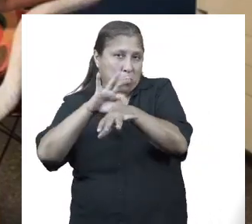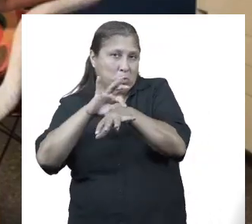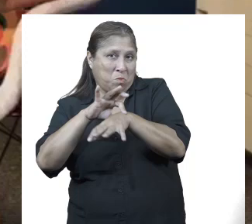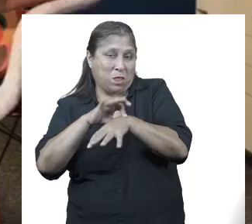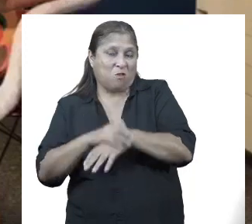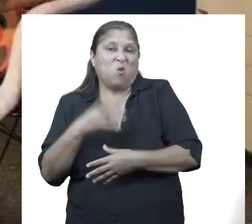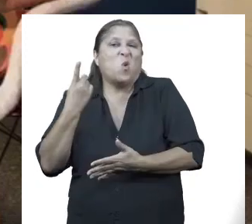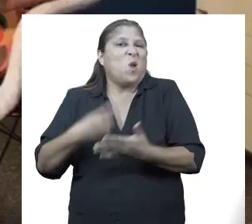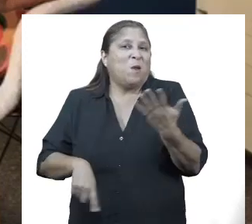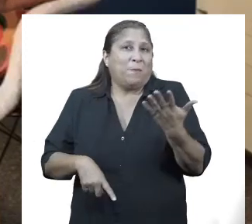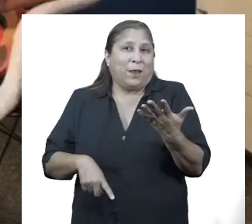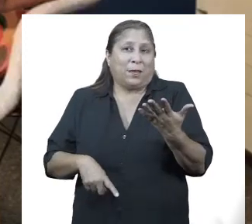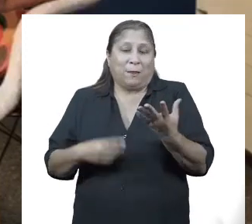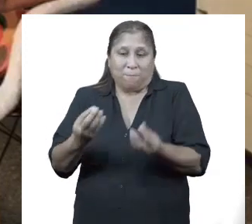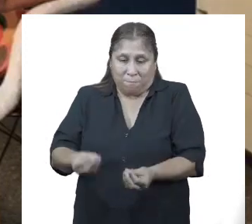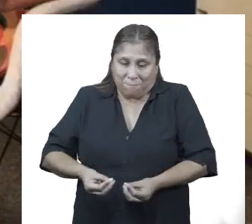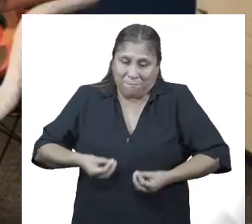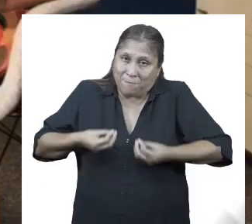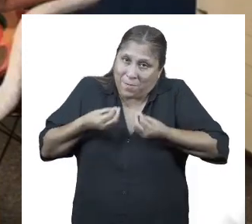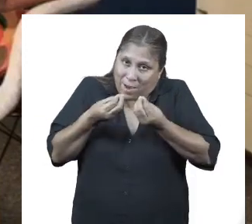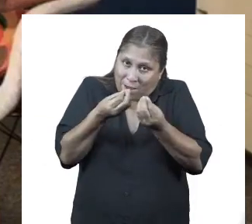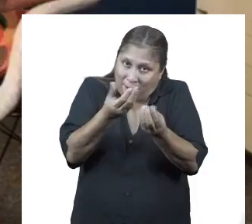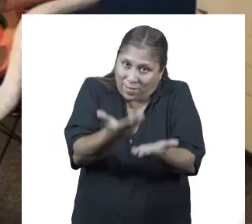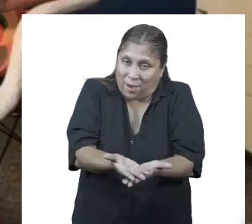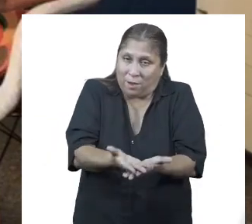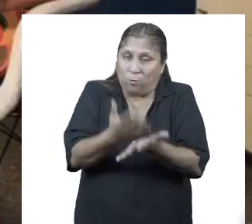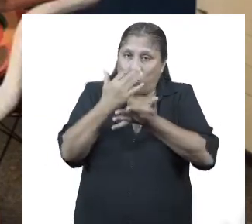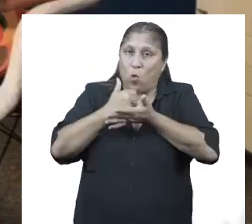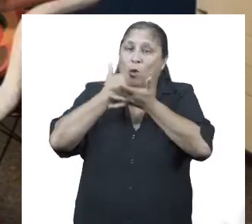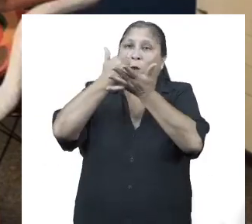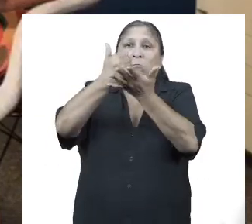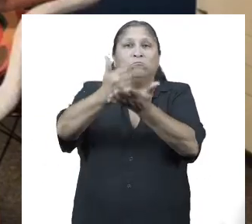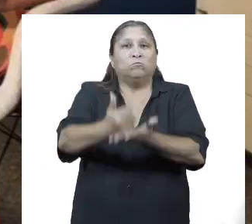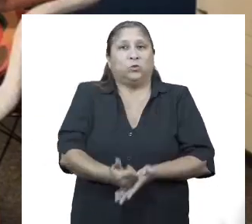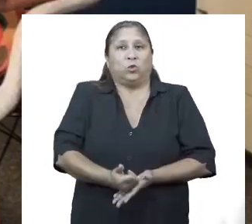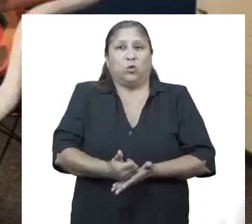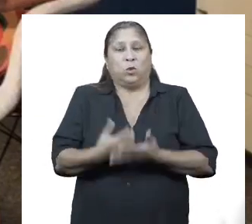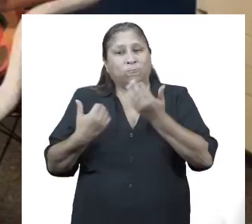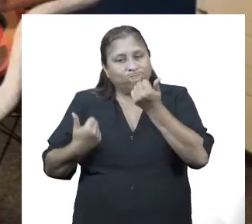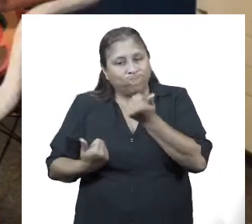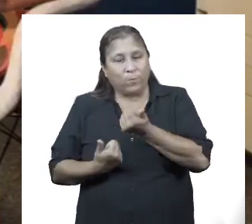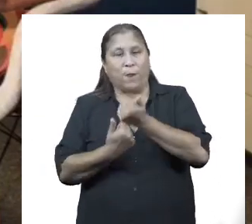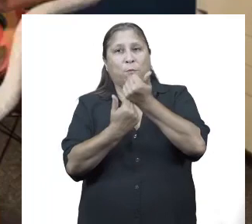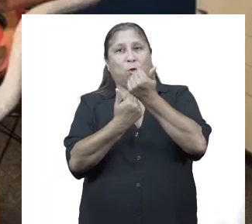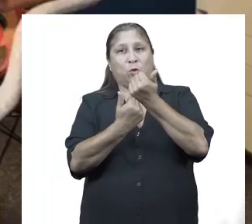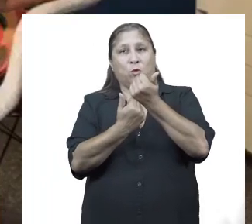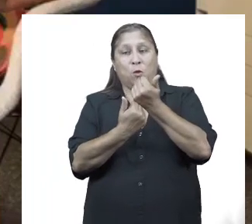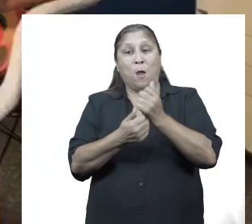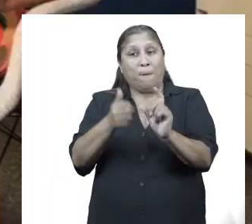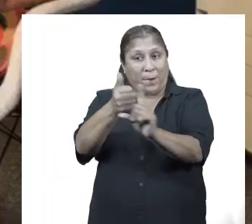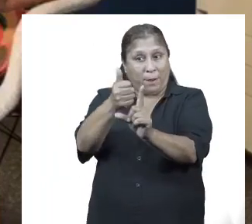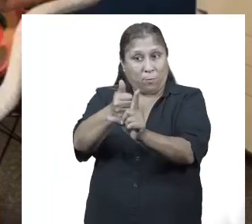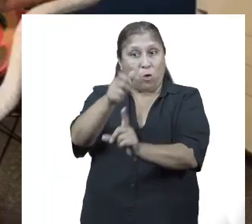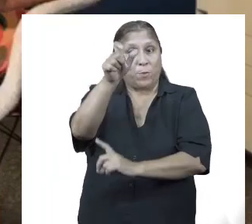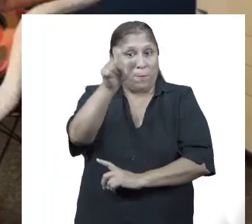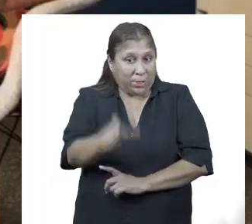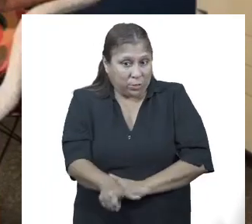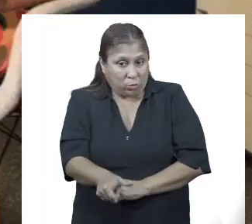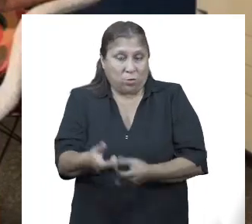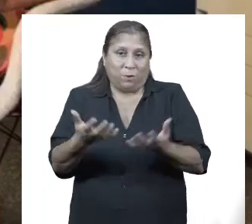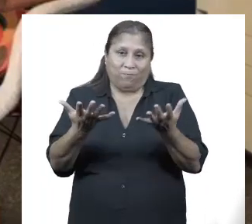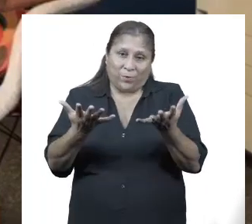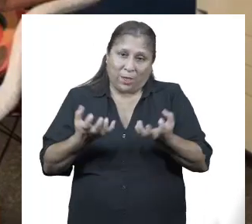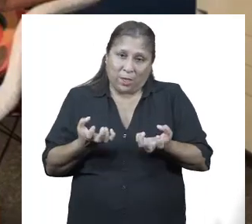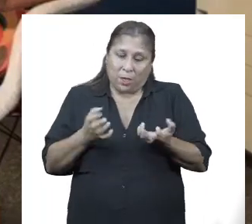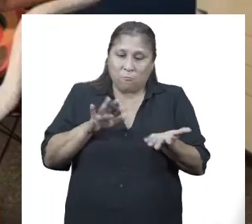también, para proveer de una ayuda, de una contribución para la persona que